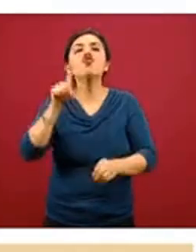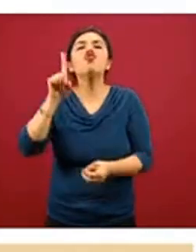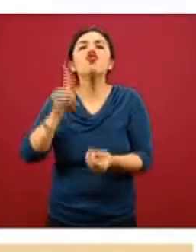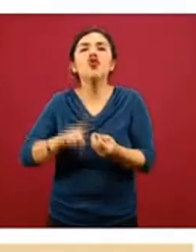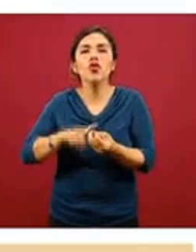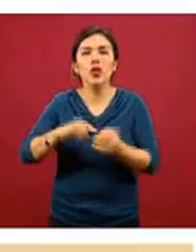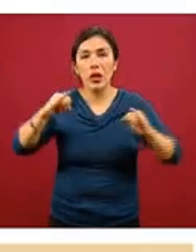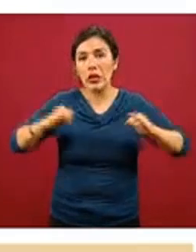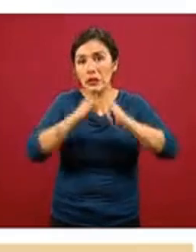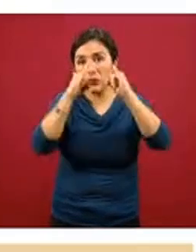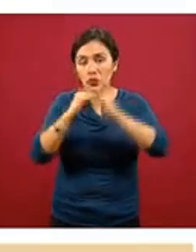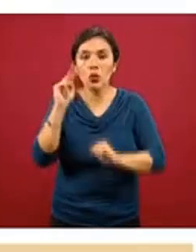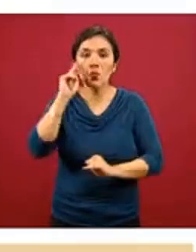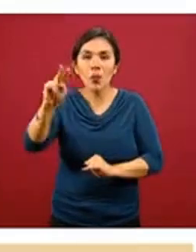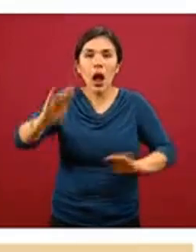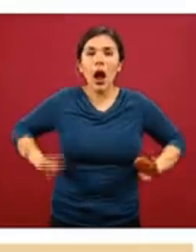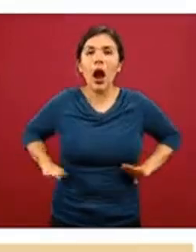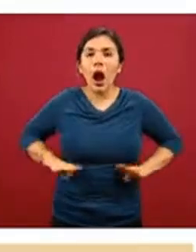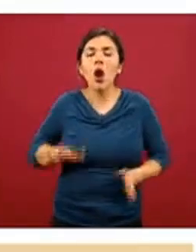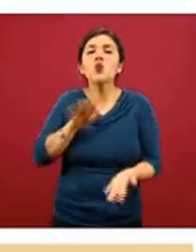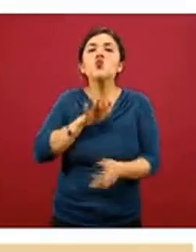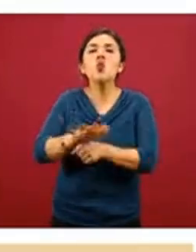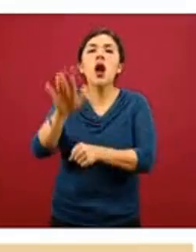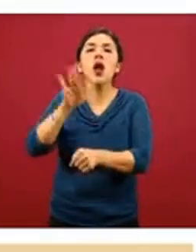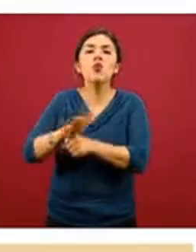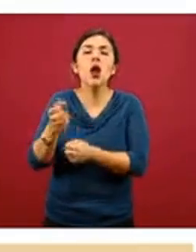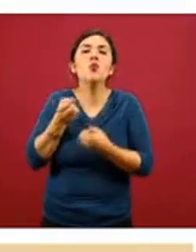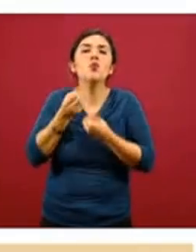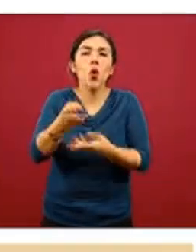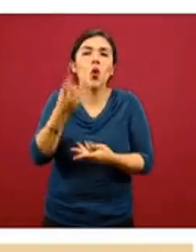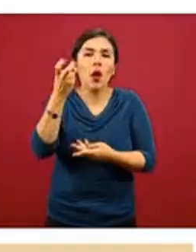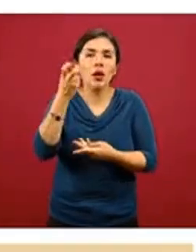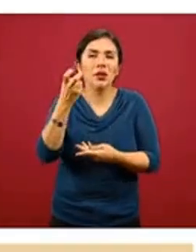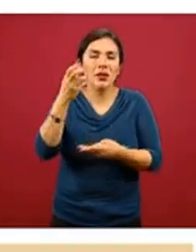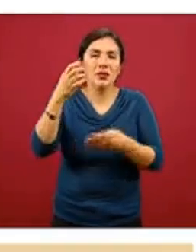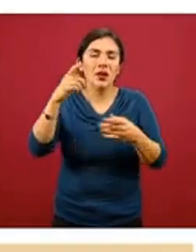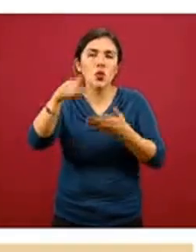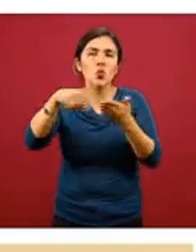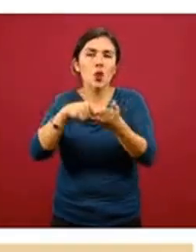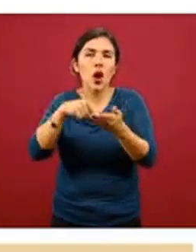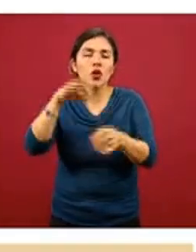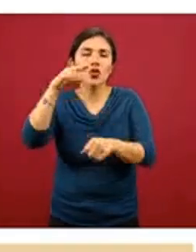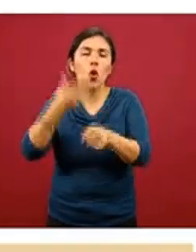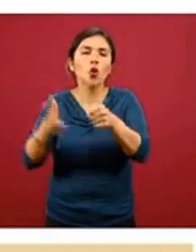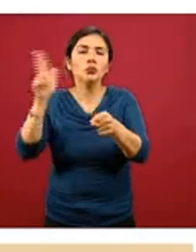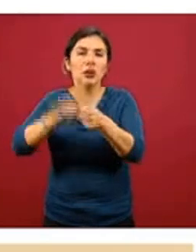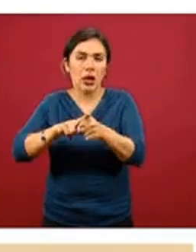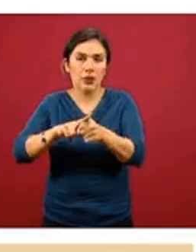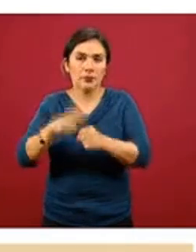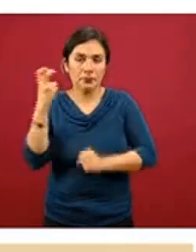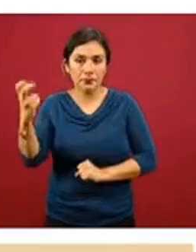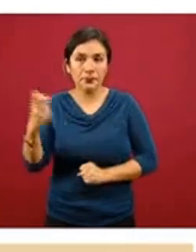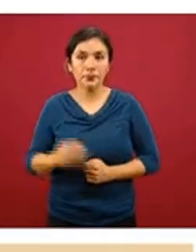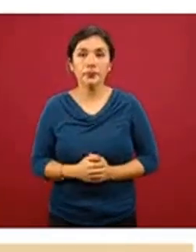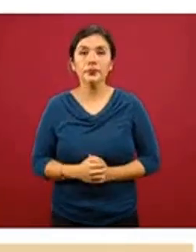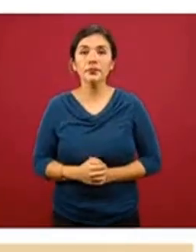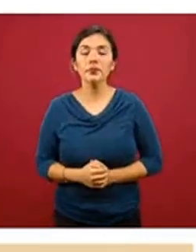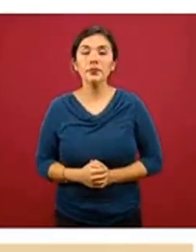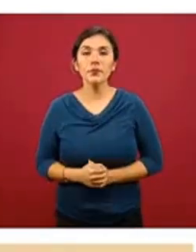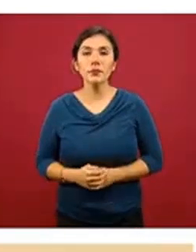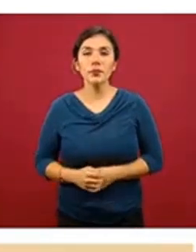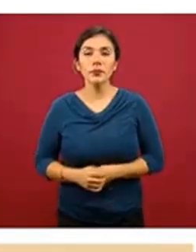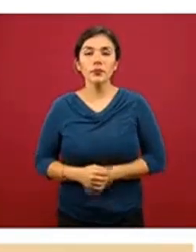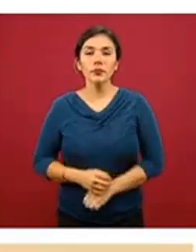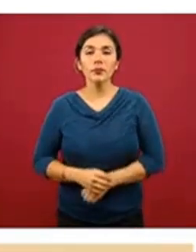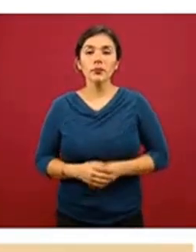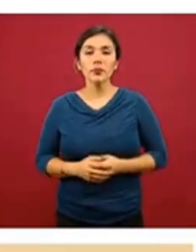tanto podemos también ver las cargas que cada una de ellas aporta a las defunciones más recientes. Veamos la